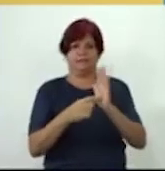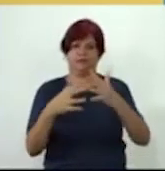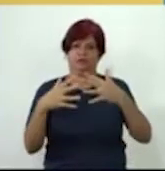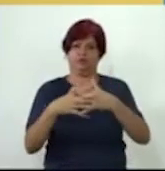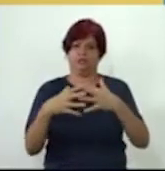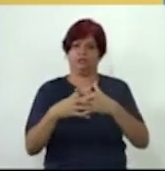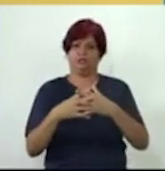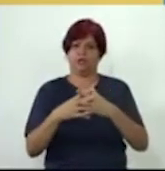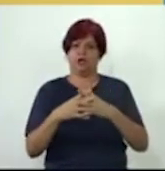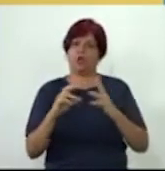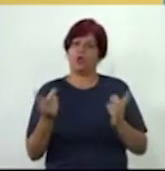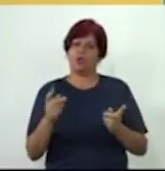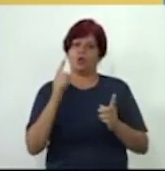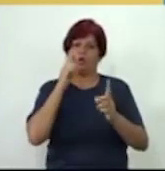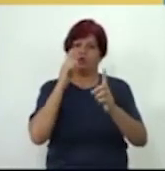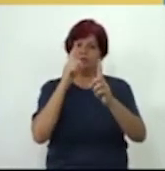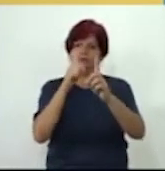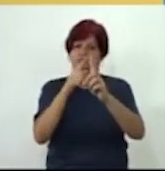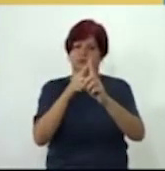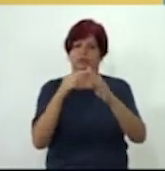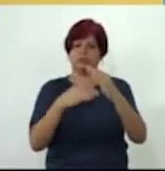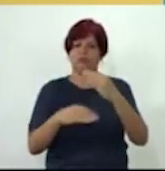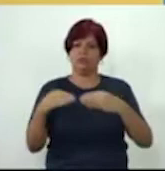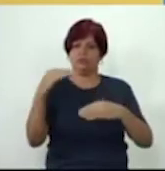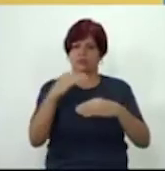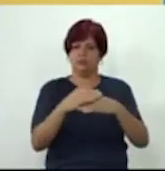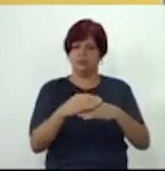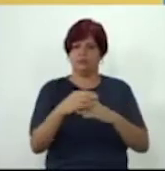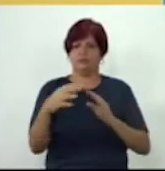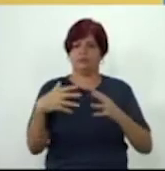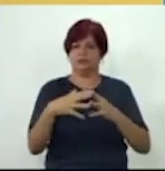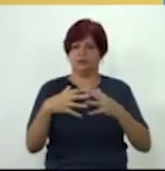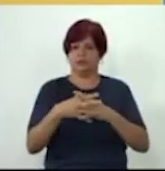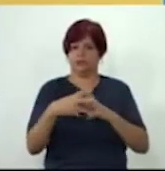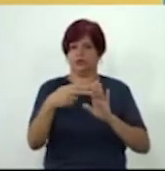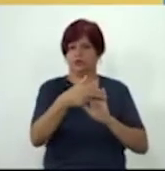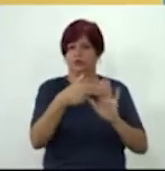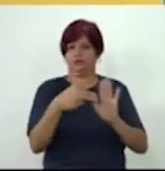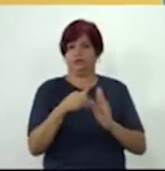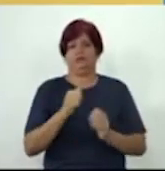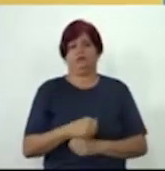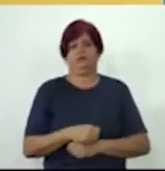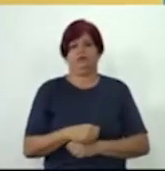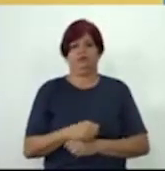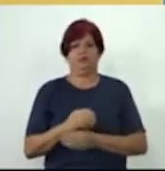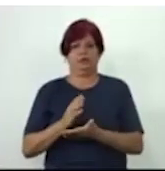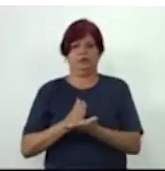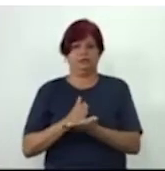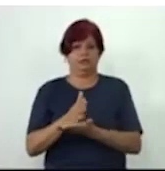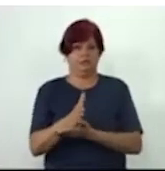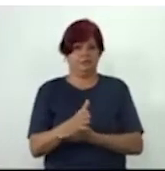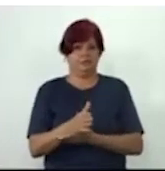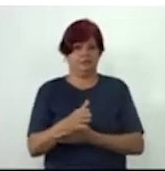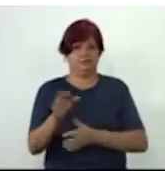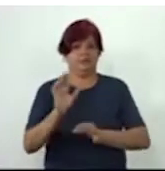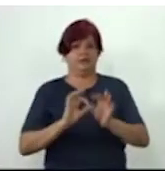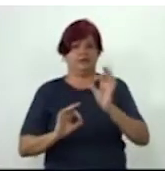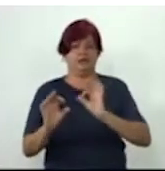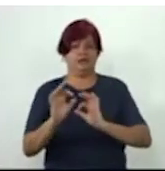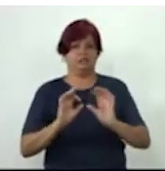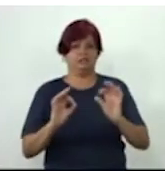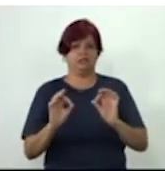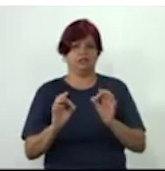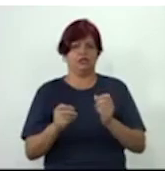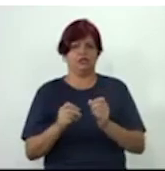los objetivos del nivel que se relacionan con la asignatura. Seguidamente, la selección de